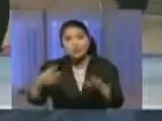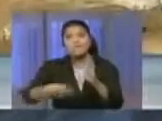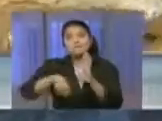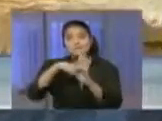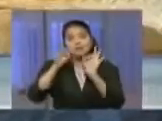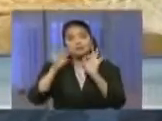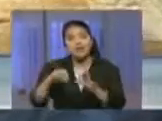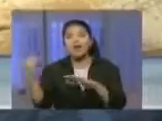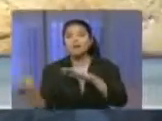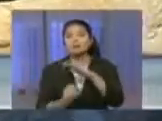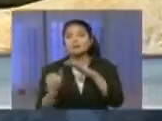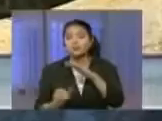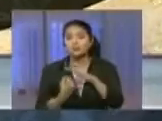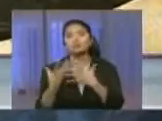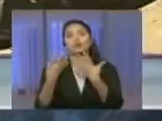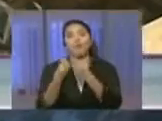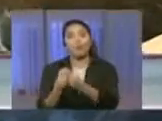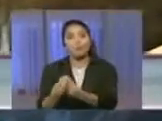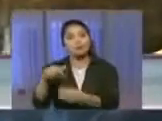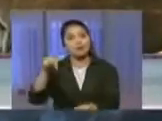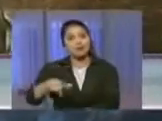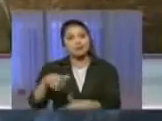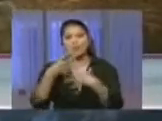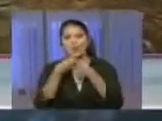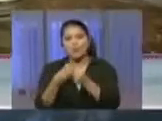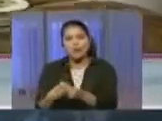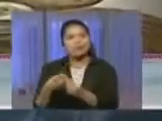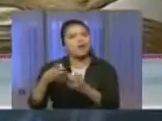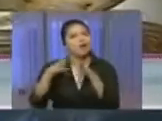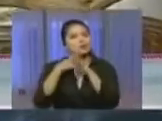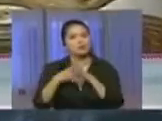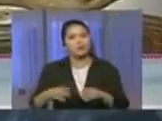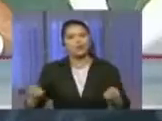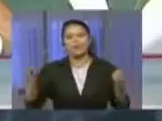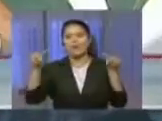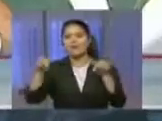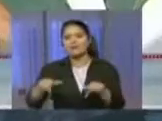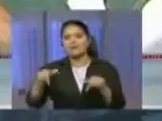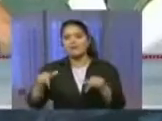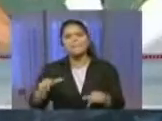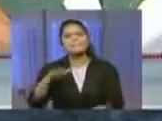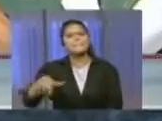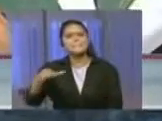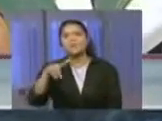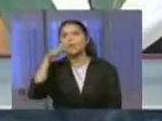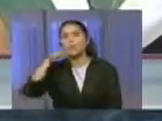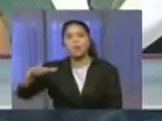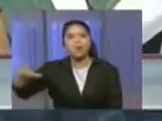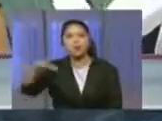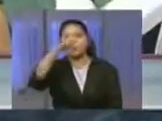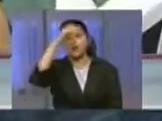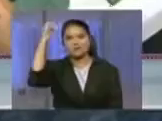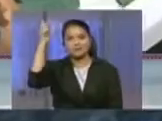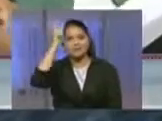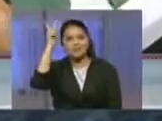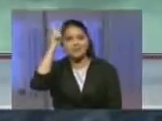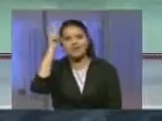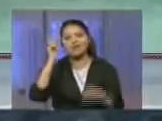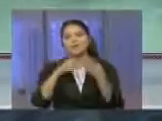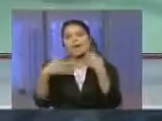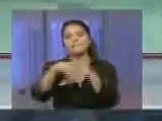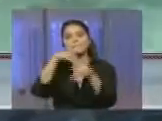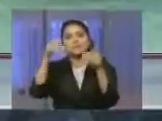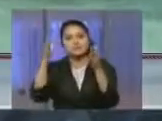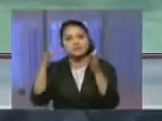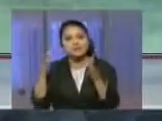instituciones que nos acompañan a todas y todos desde pueblos indígenas desde el Ministerio